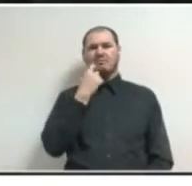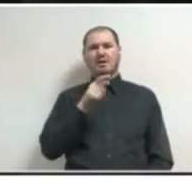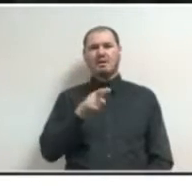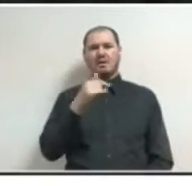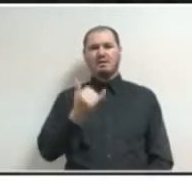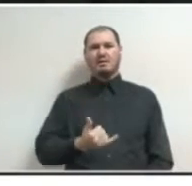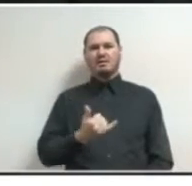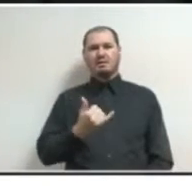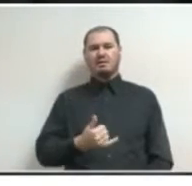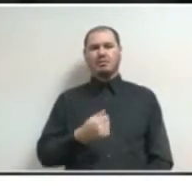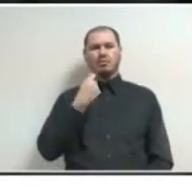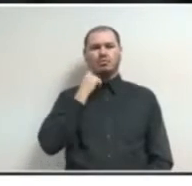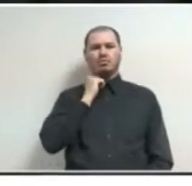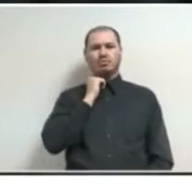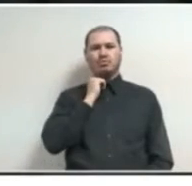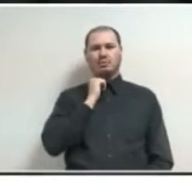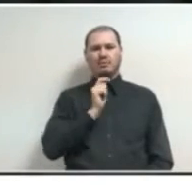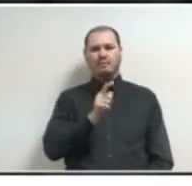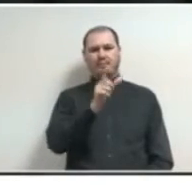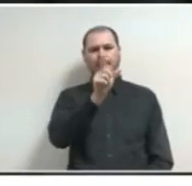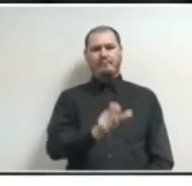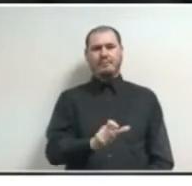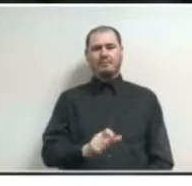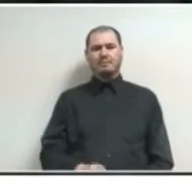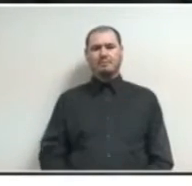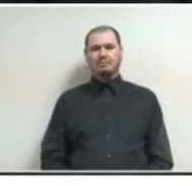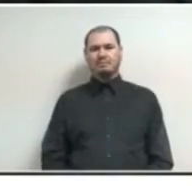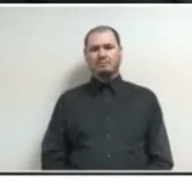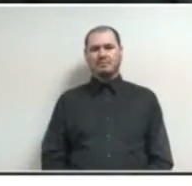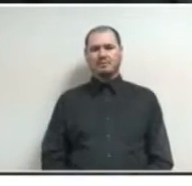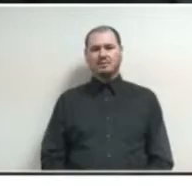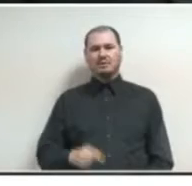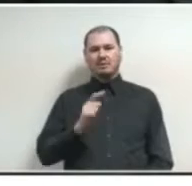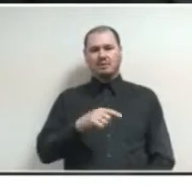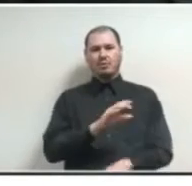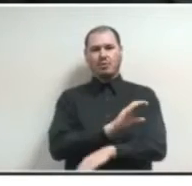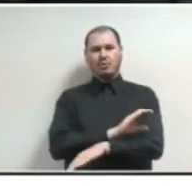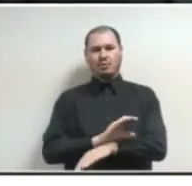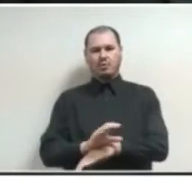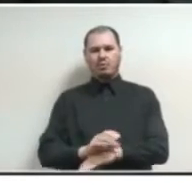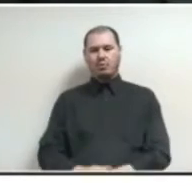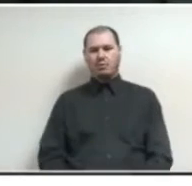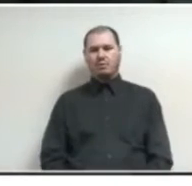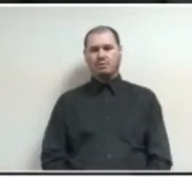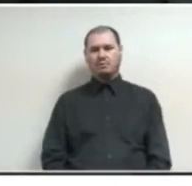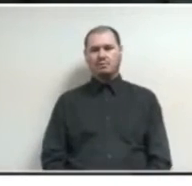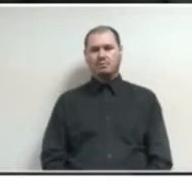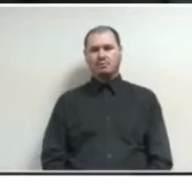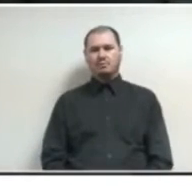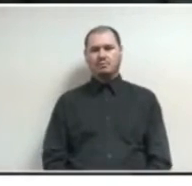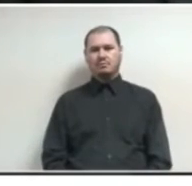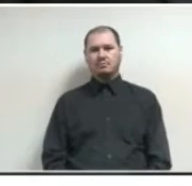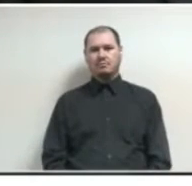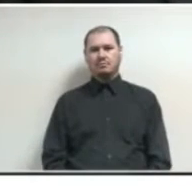diste con te vete en la pa no es ni de imagina y si esto todavía está en vigencia porque